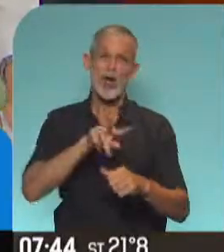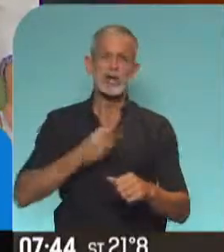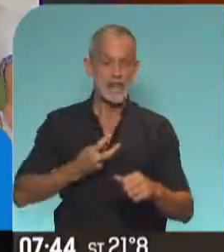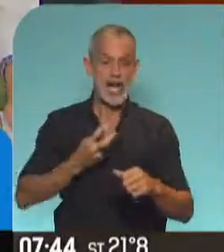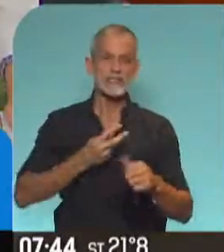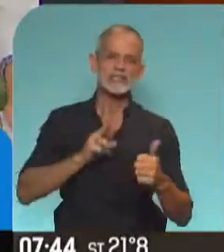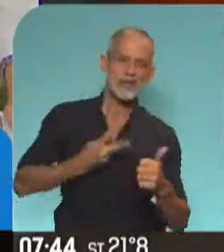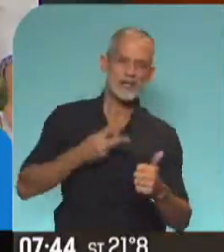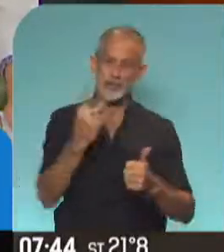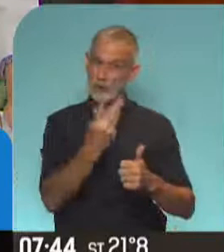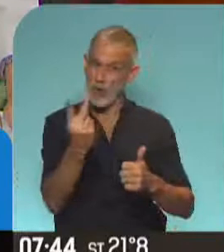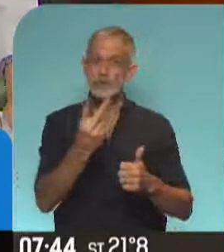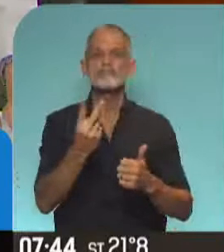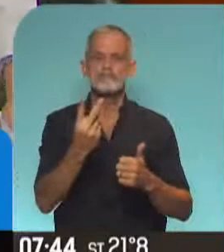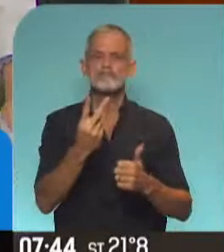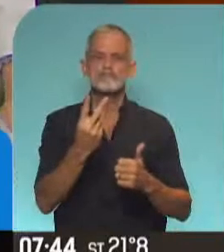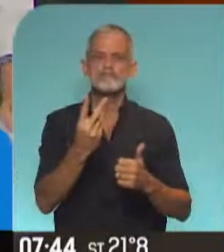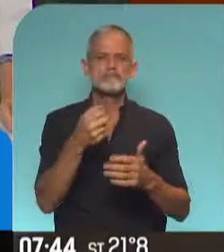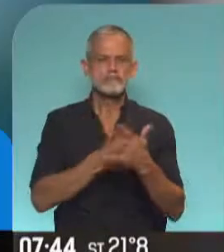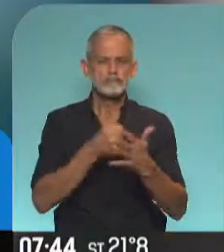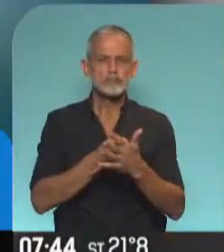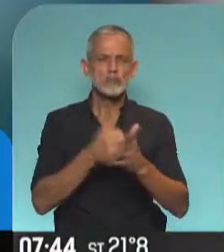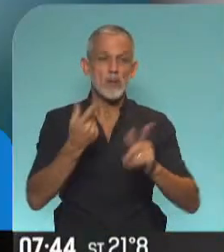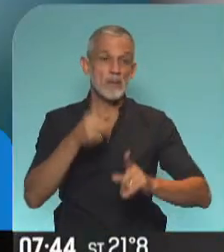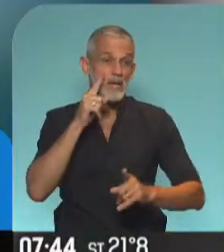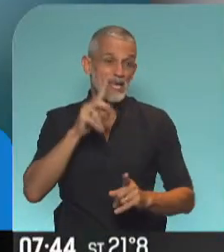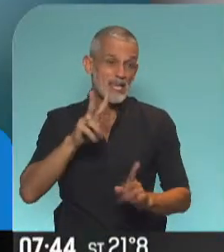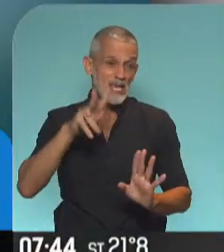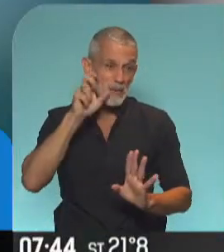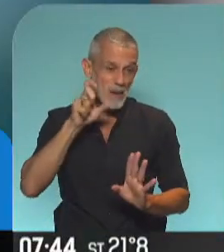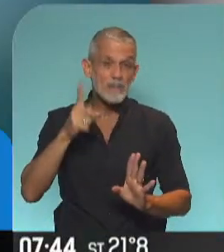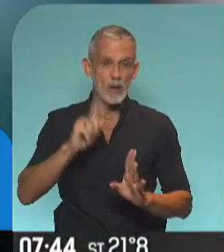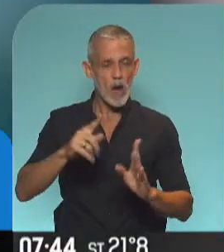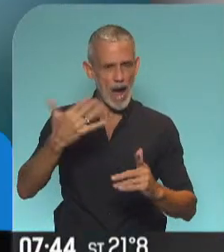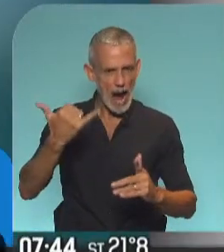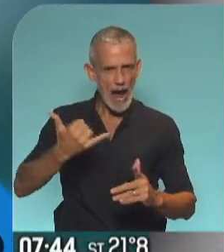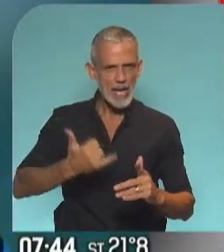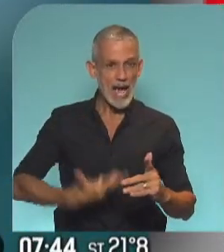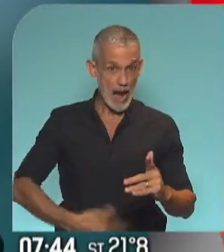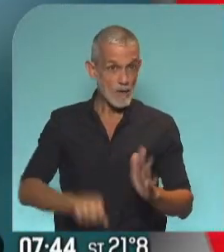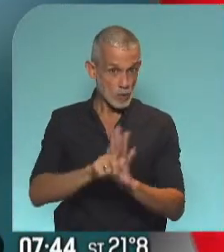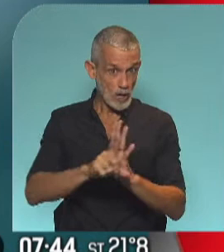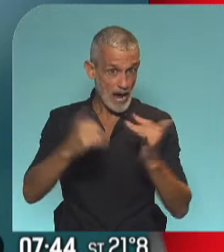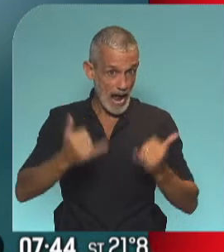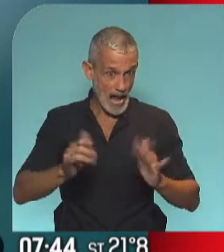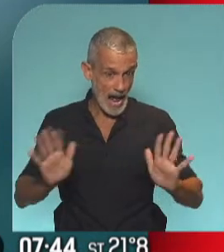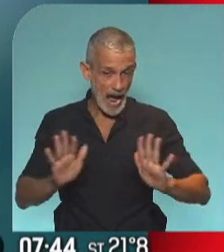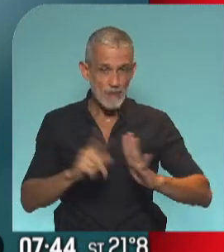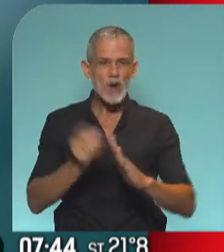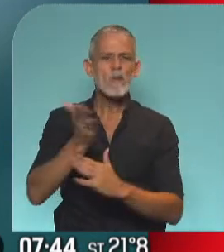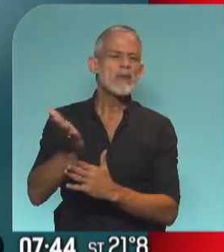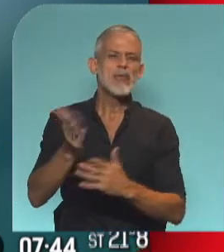y travestis. Por otro lado también lo que es la IVE, bueno, que estamos con aborto legal por primera vez en este 8 de marzo, pero que sí se pide